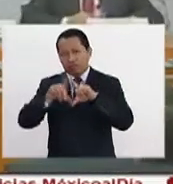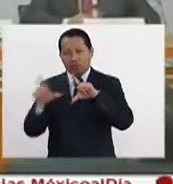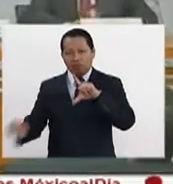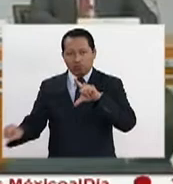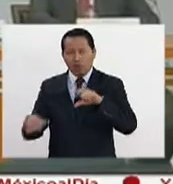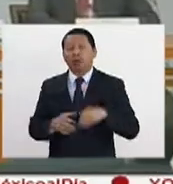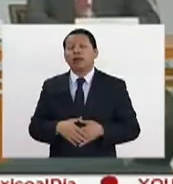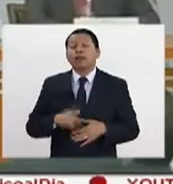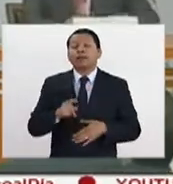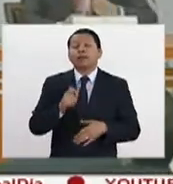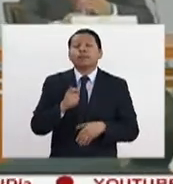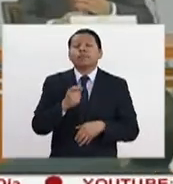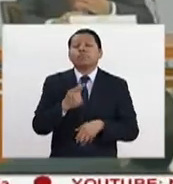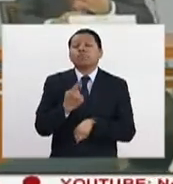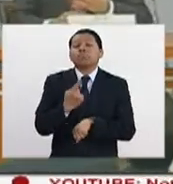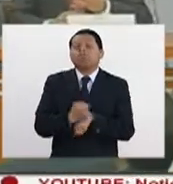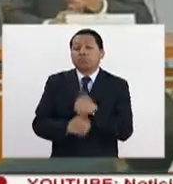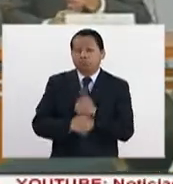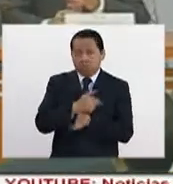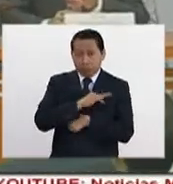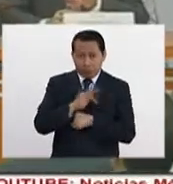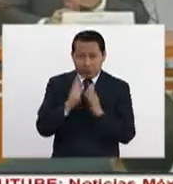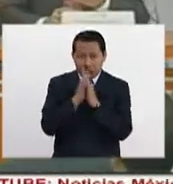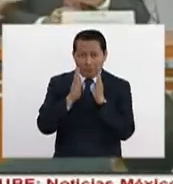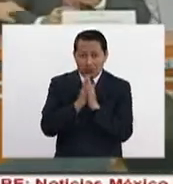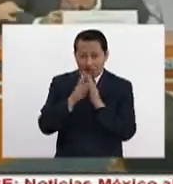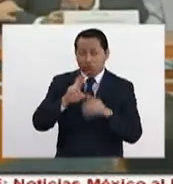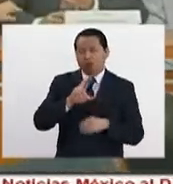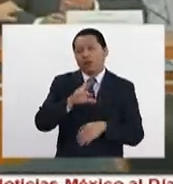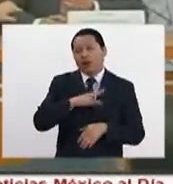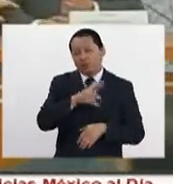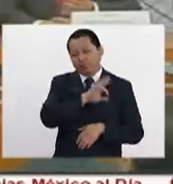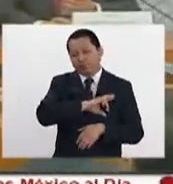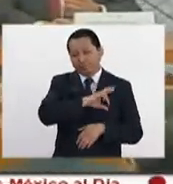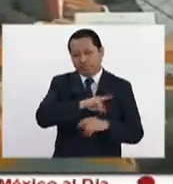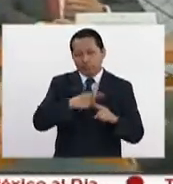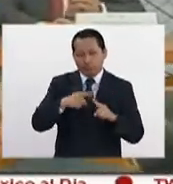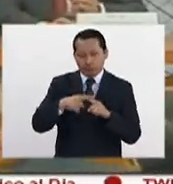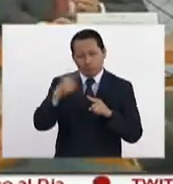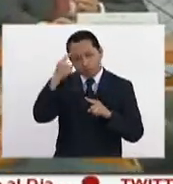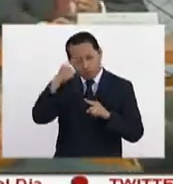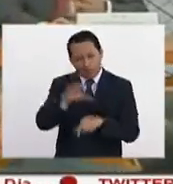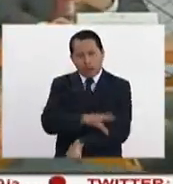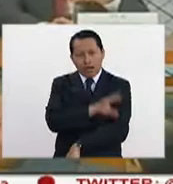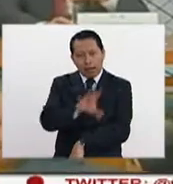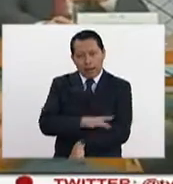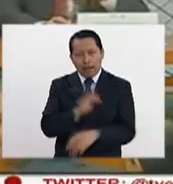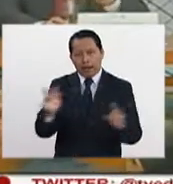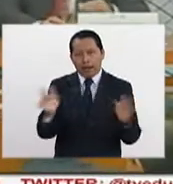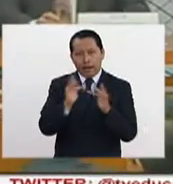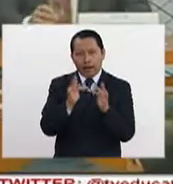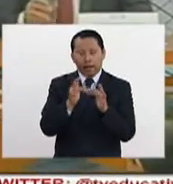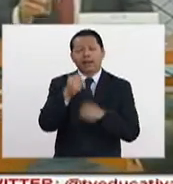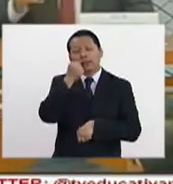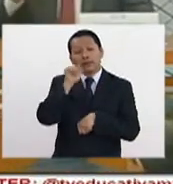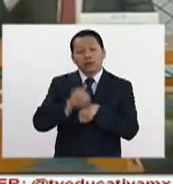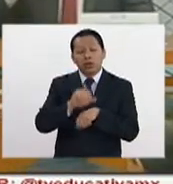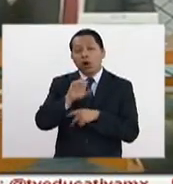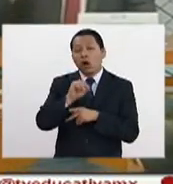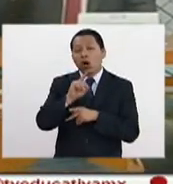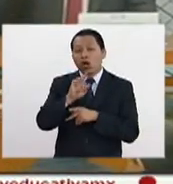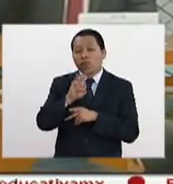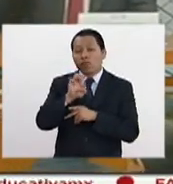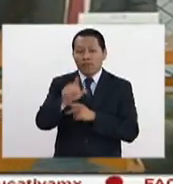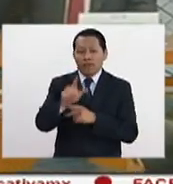la primera licitación para la participación privada en líneas de transmisión eléctrica. El secretario Cotwell dijo que para